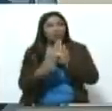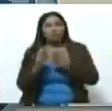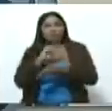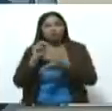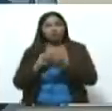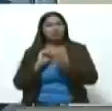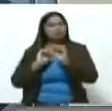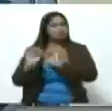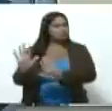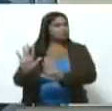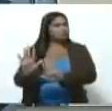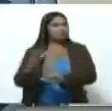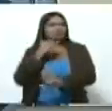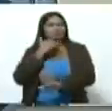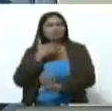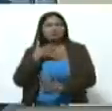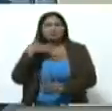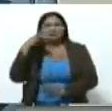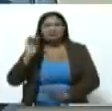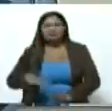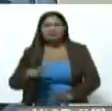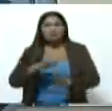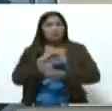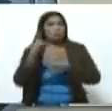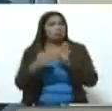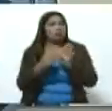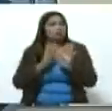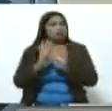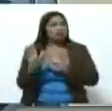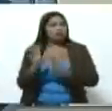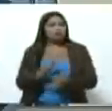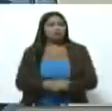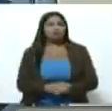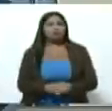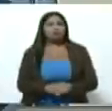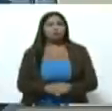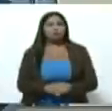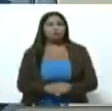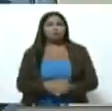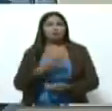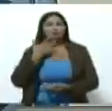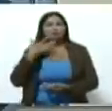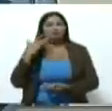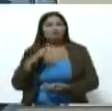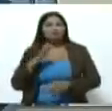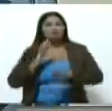nacional, sin duda, unánime, del país, donde